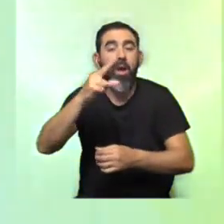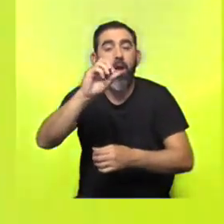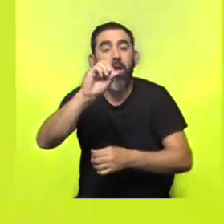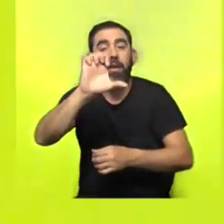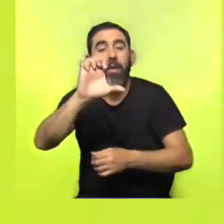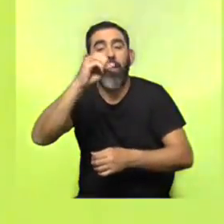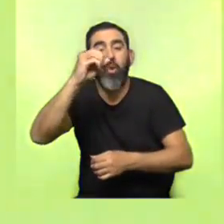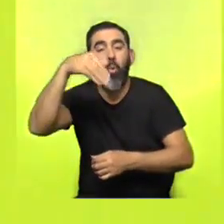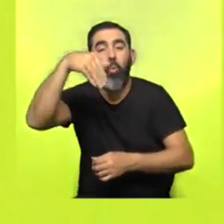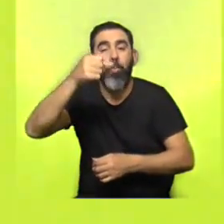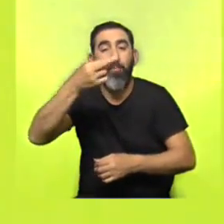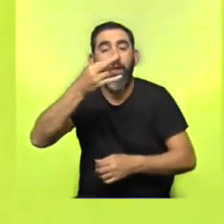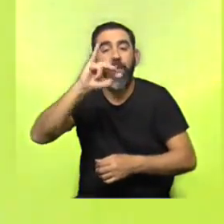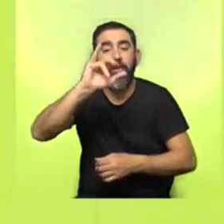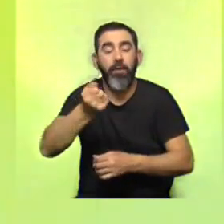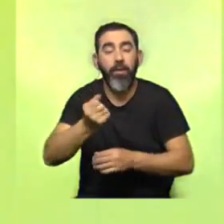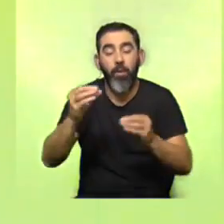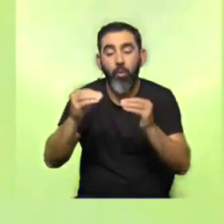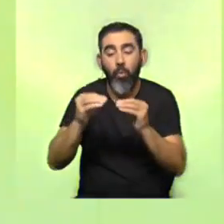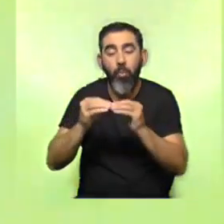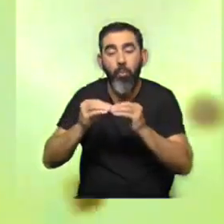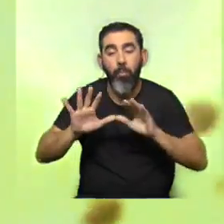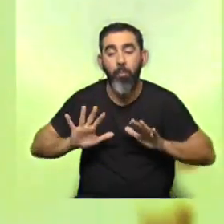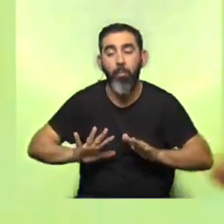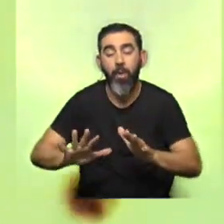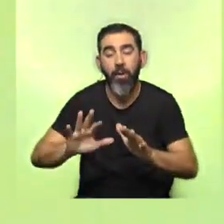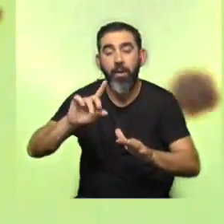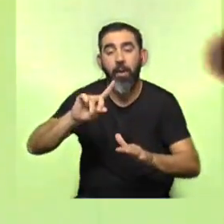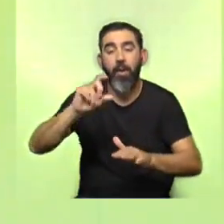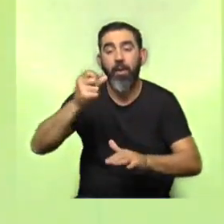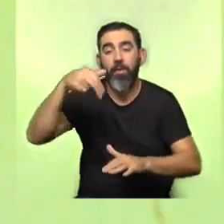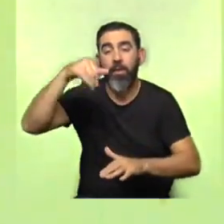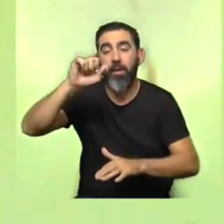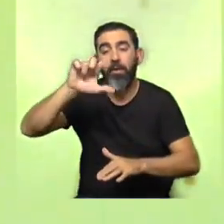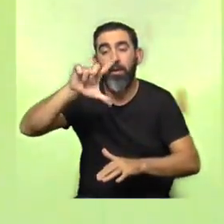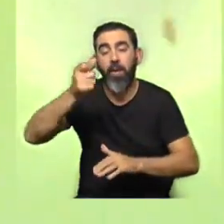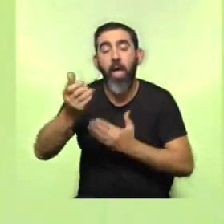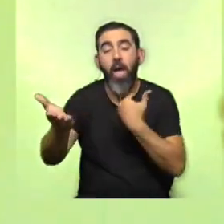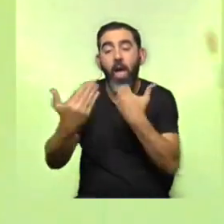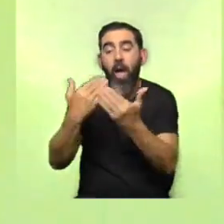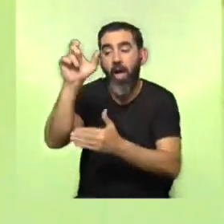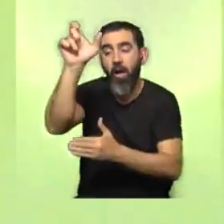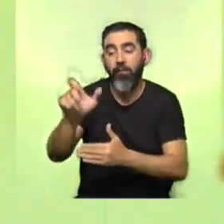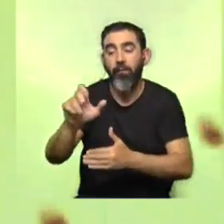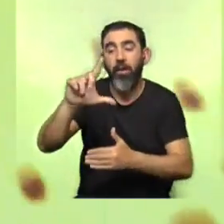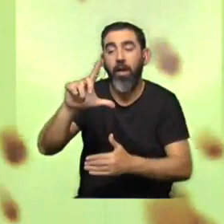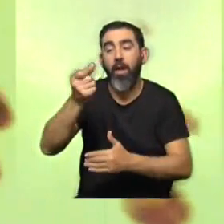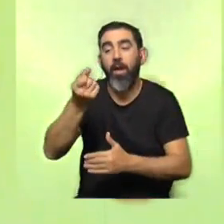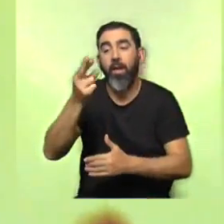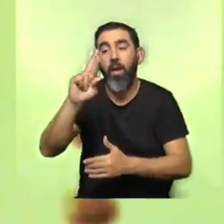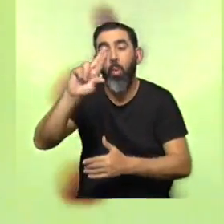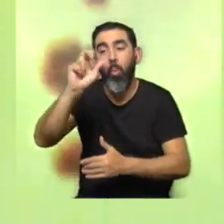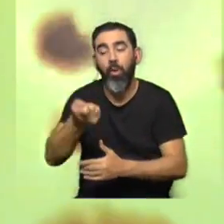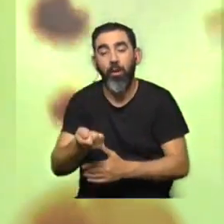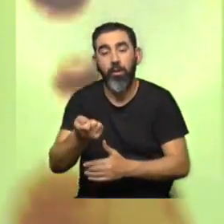Bueno, Daniela Hirschfeld preparó este informe. En primer término conversa con la investigadora Laura Beovide, que pertenece